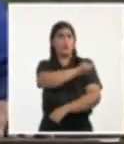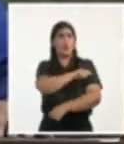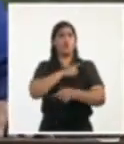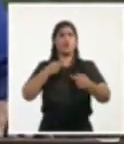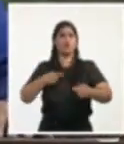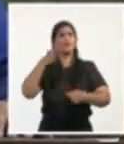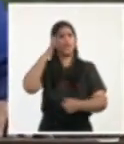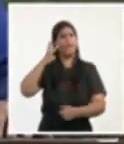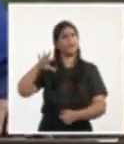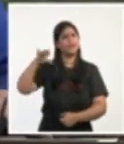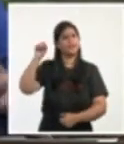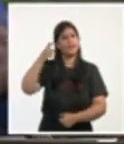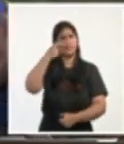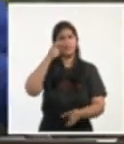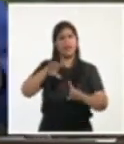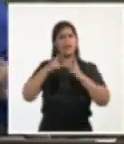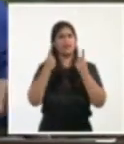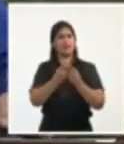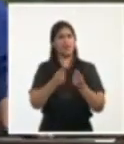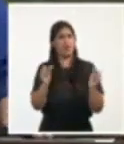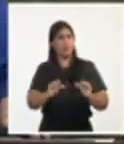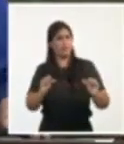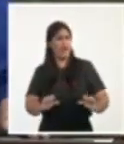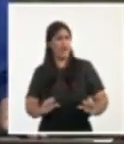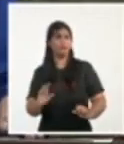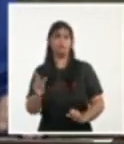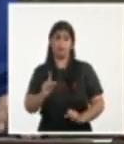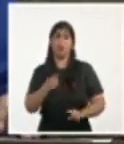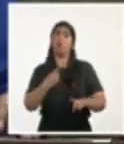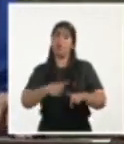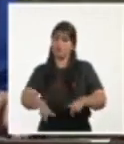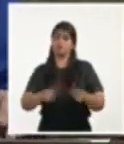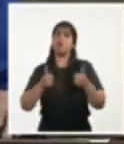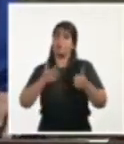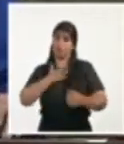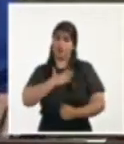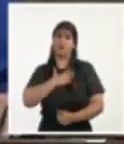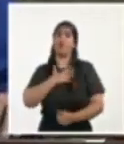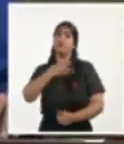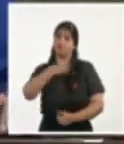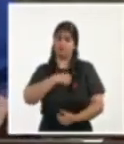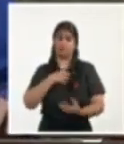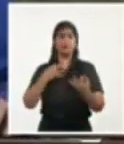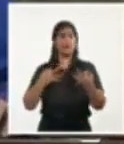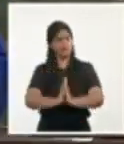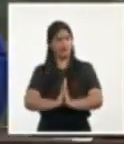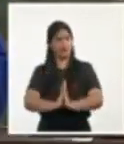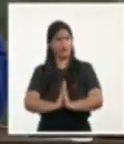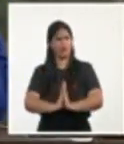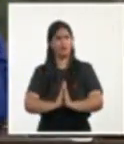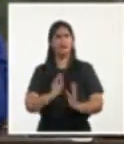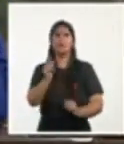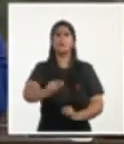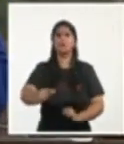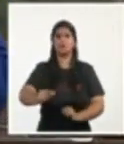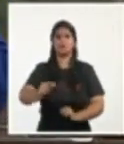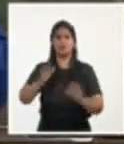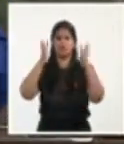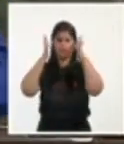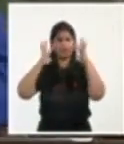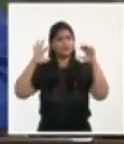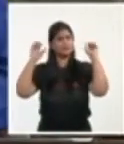Alina explican más o menos o dibujan cómo es la situación de la COVID